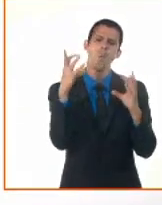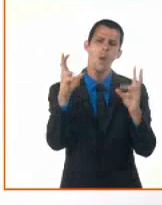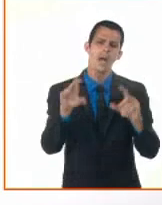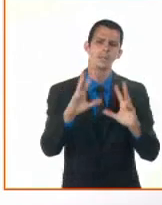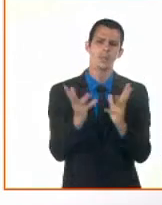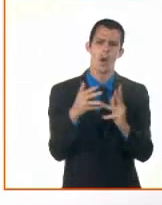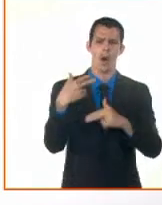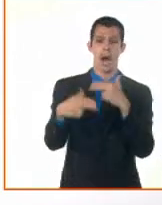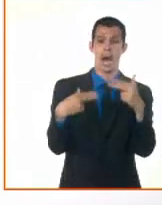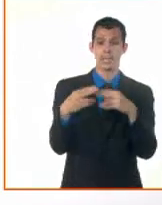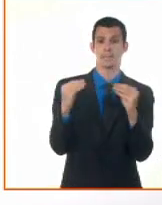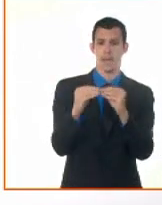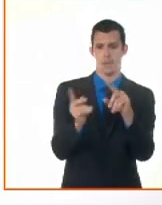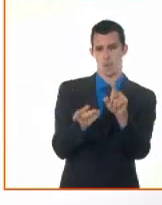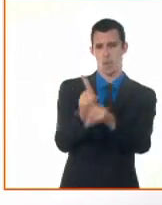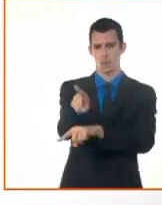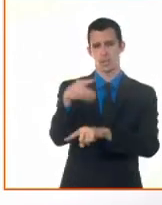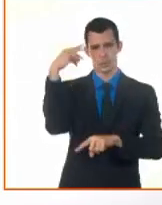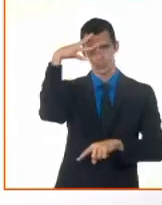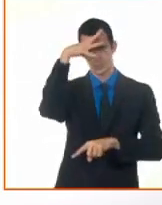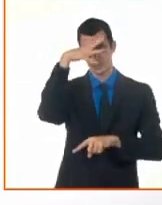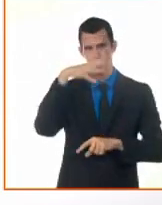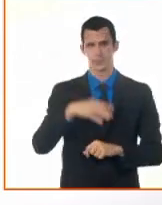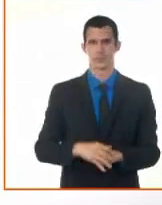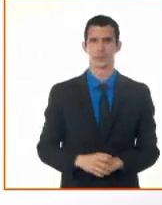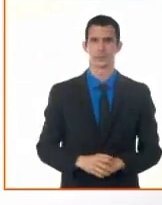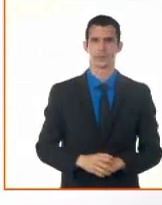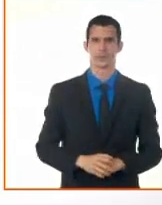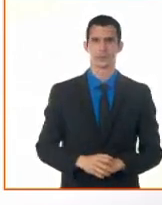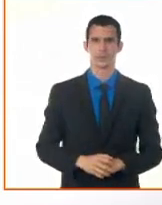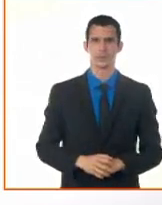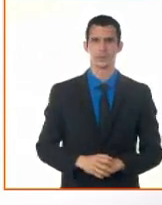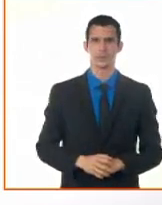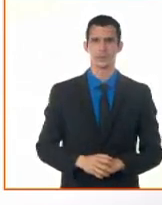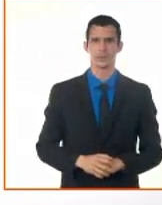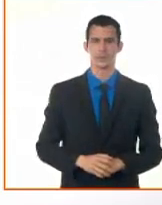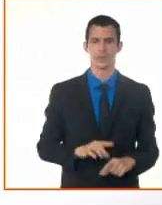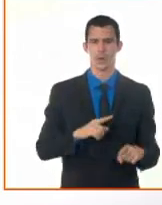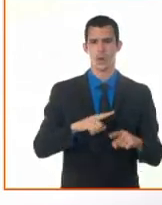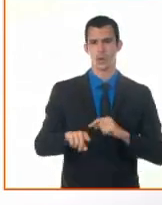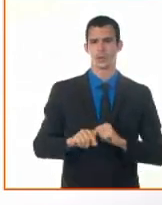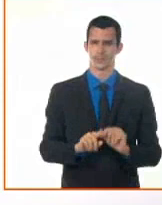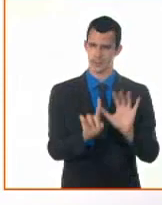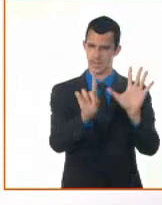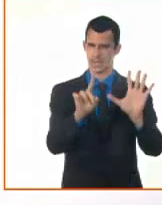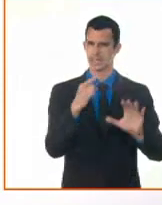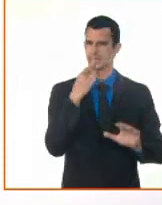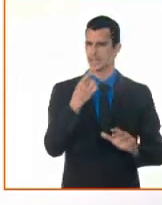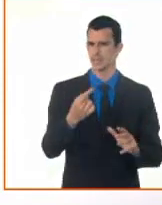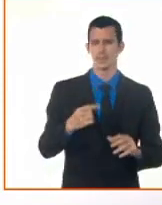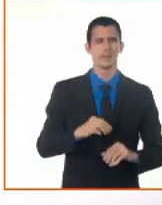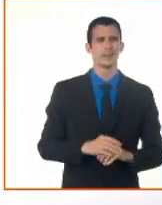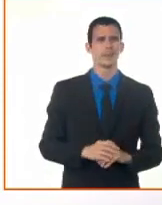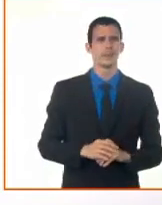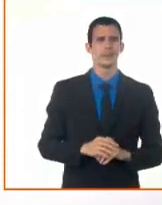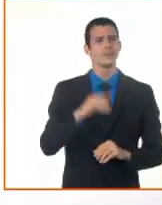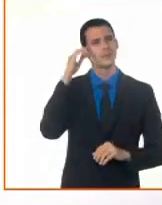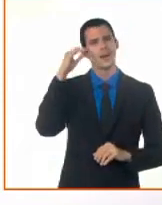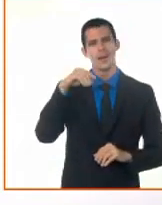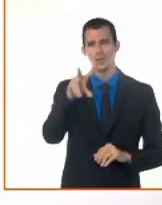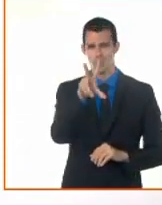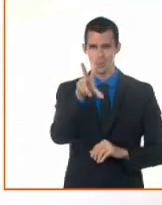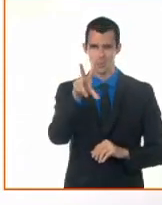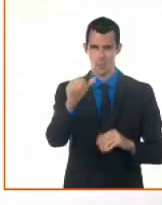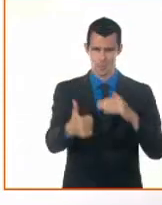los datos económicos que están publicándose no pintan tan bien para biden yo aclaro Cuando digo no